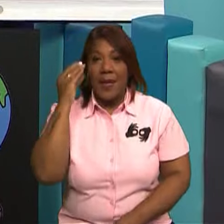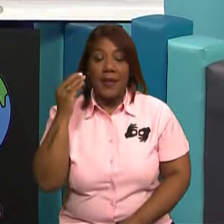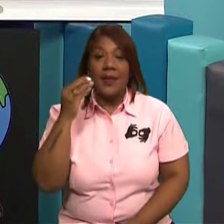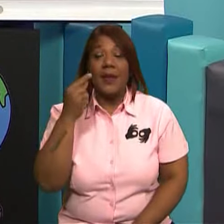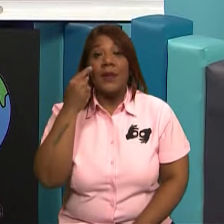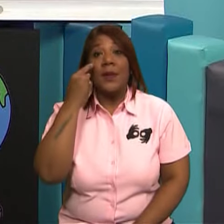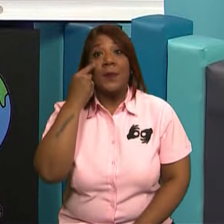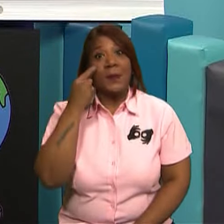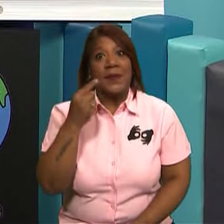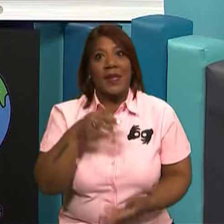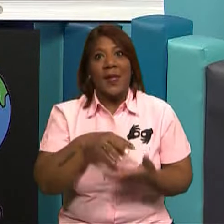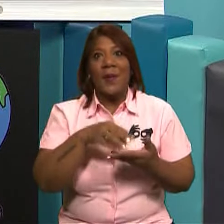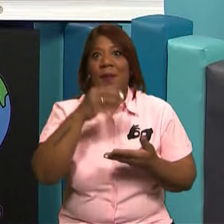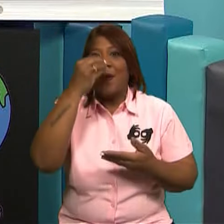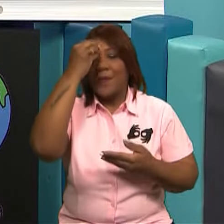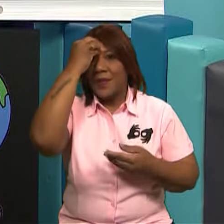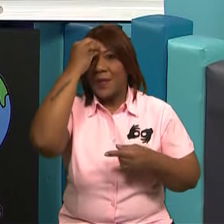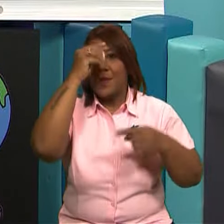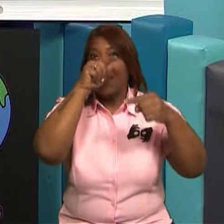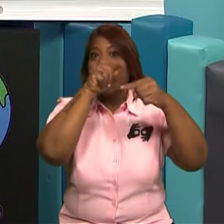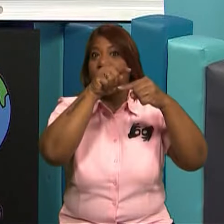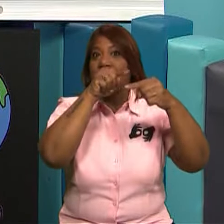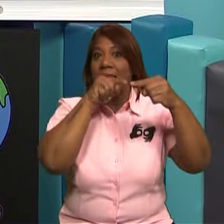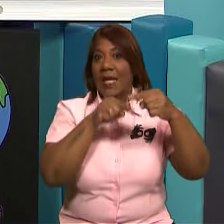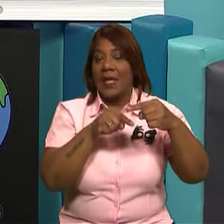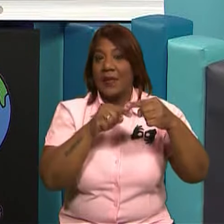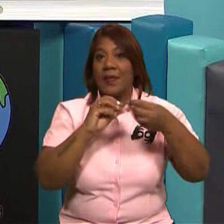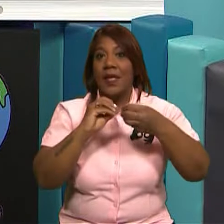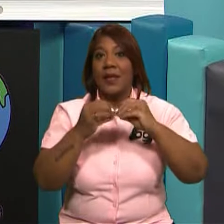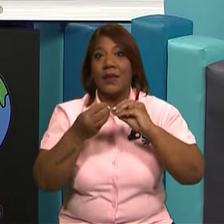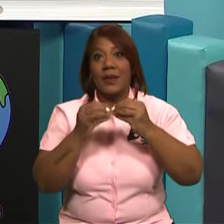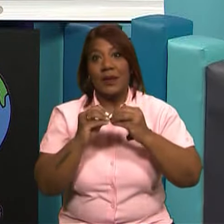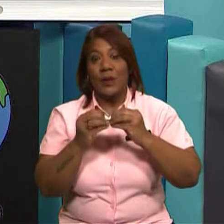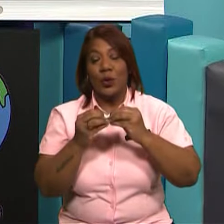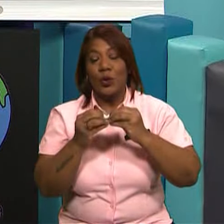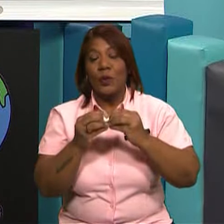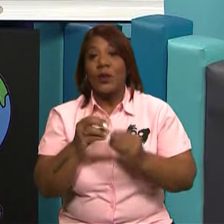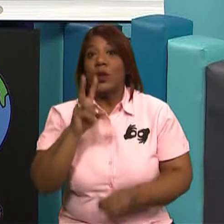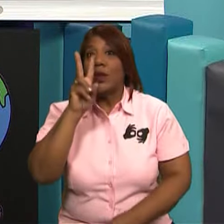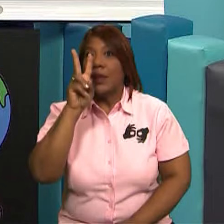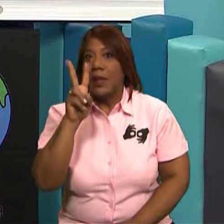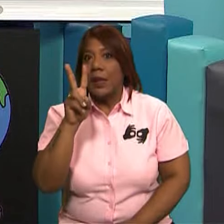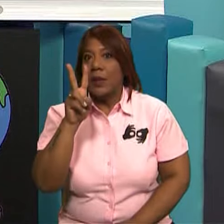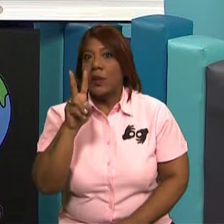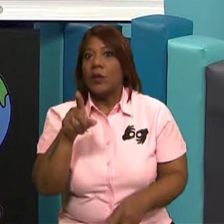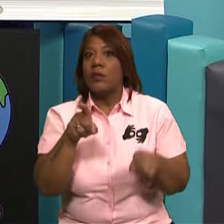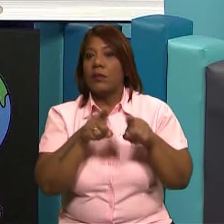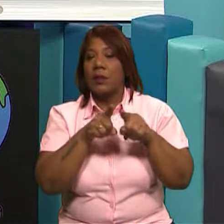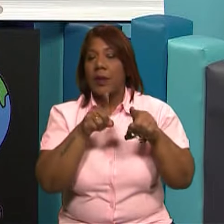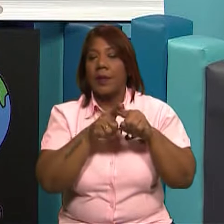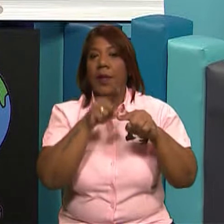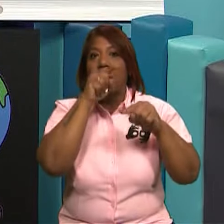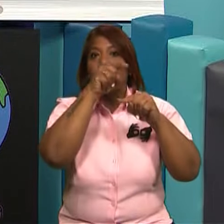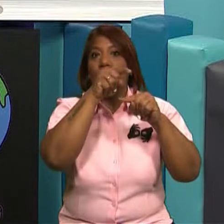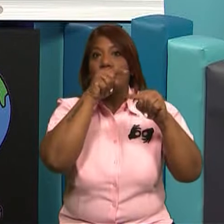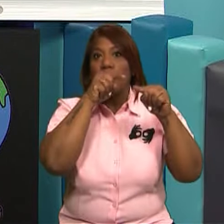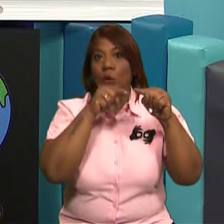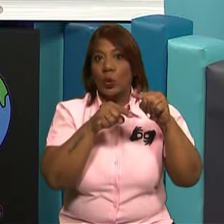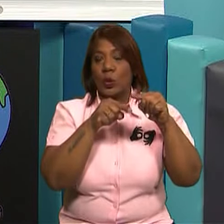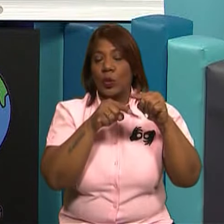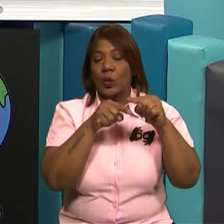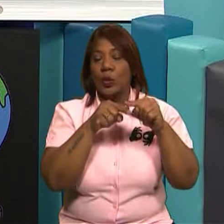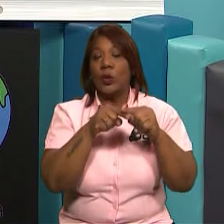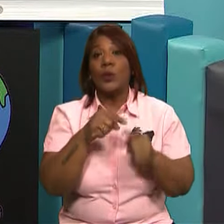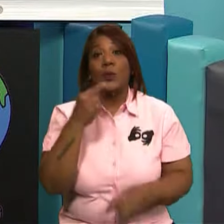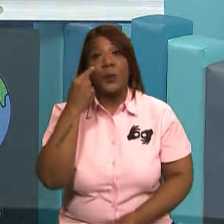sobre la división de números de dos cifras entre una cifra y división con reparto también. Primero